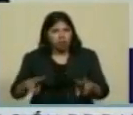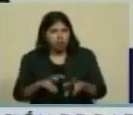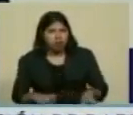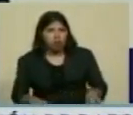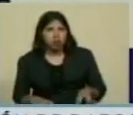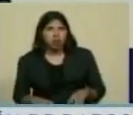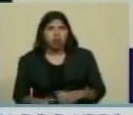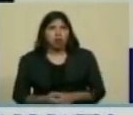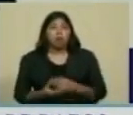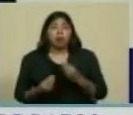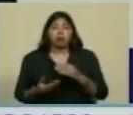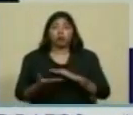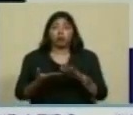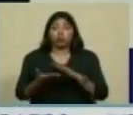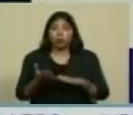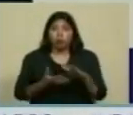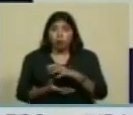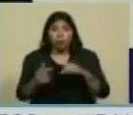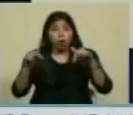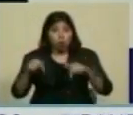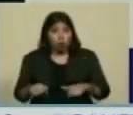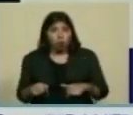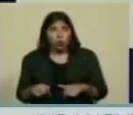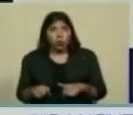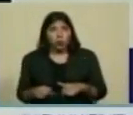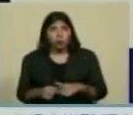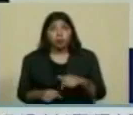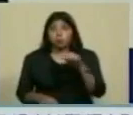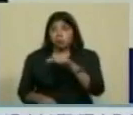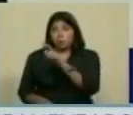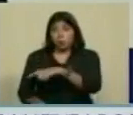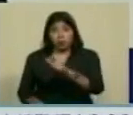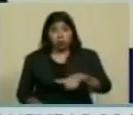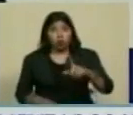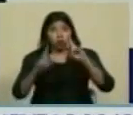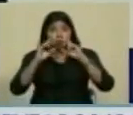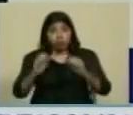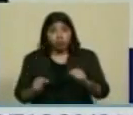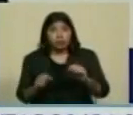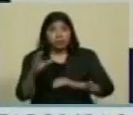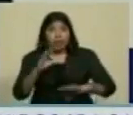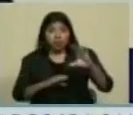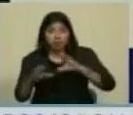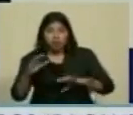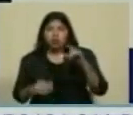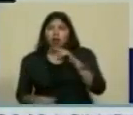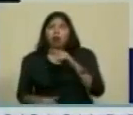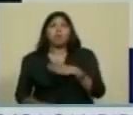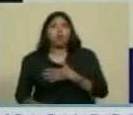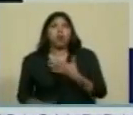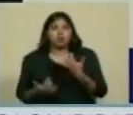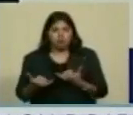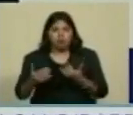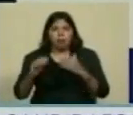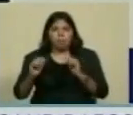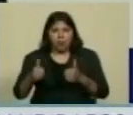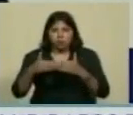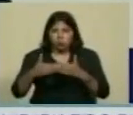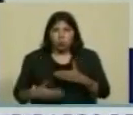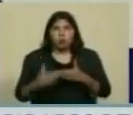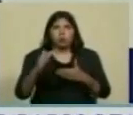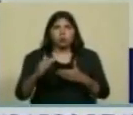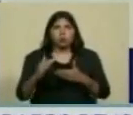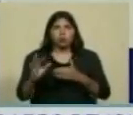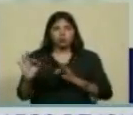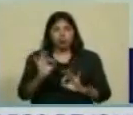la resolución de problemas. Hoy estos científicos van a poder desde ya afinar sus baterías y prepararse